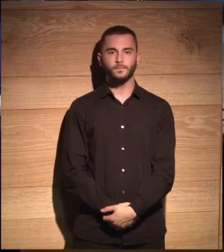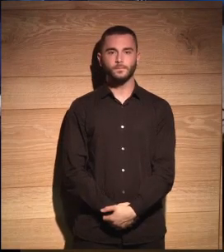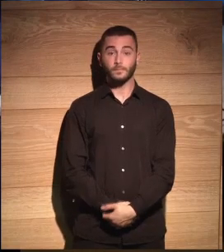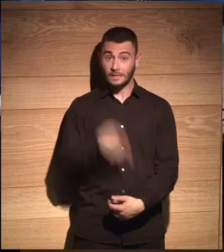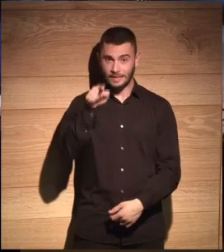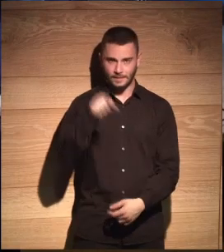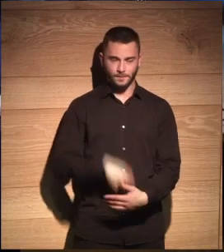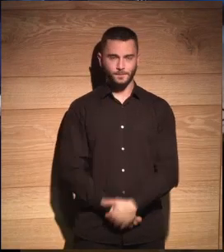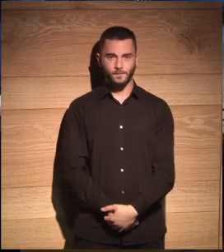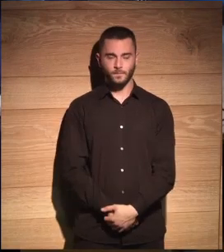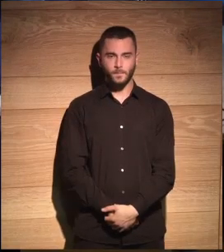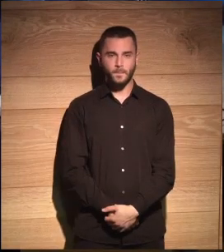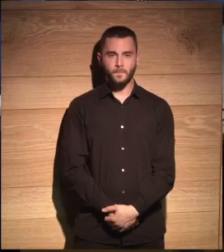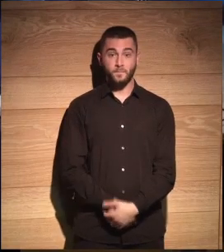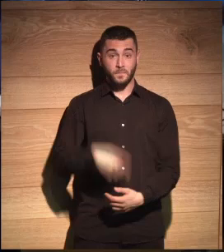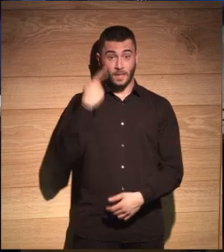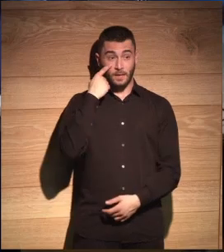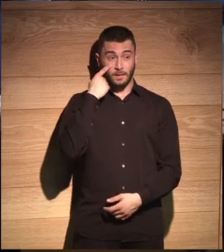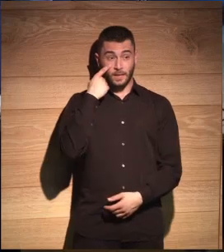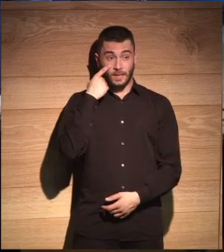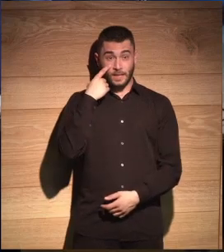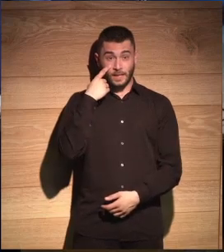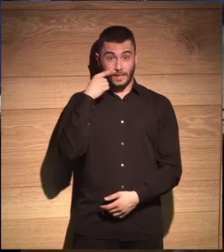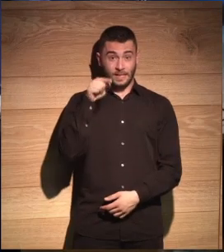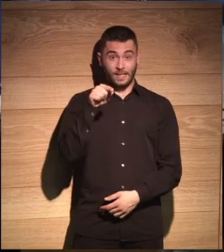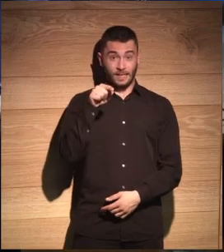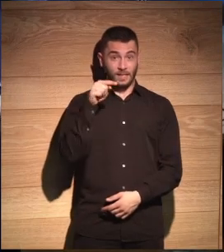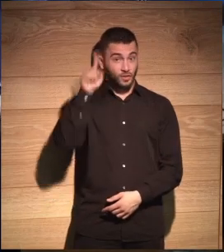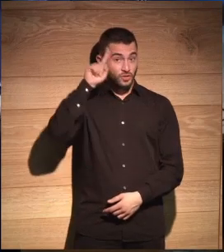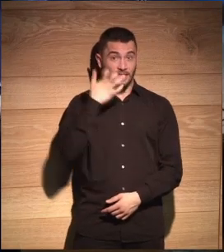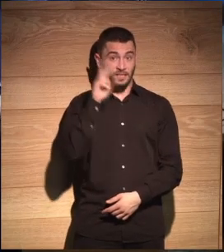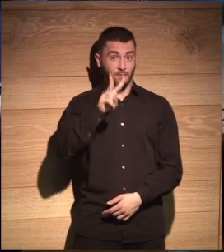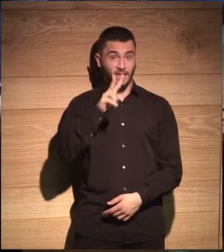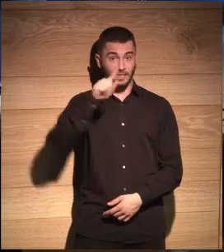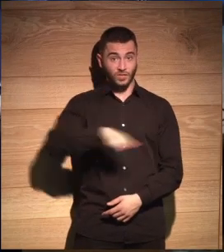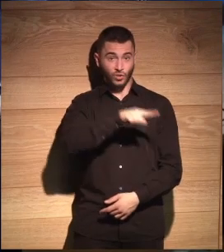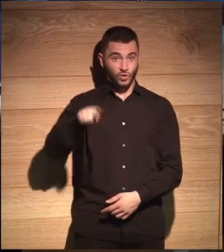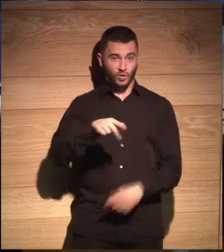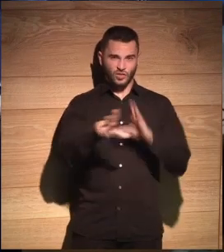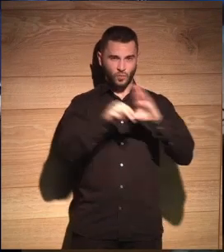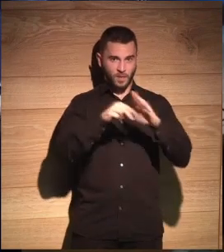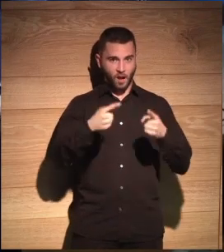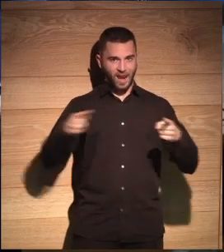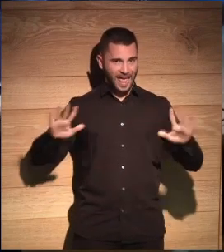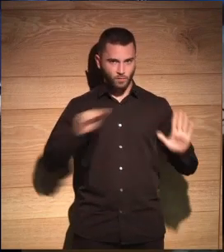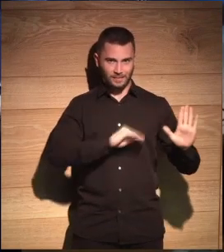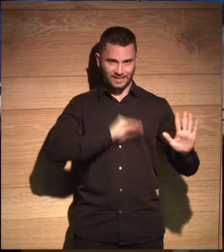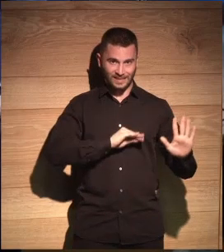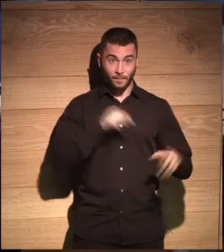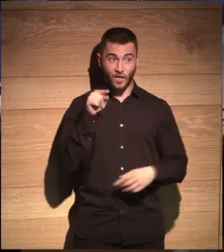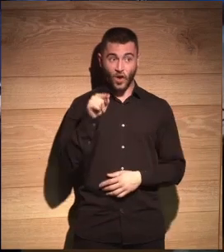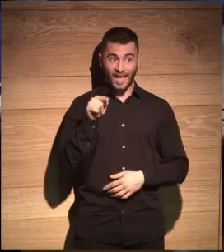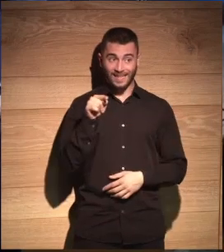Este aquí, sería. Aquí, a ver si nuestro ratón, míralo. Vale, bueno, no sé si se verá, y además es un vídeo bastante largo. Pero